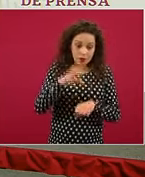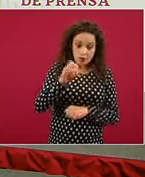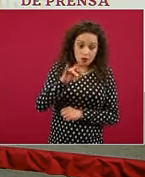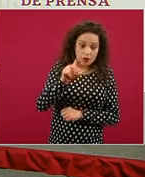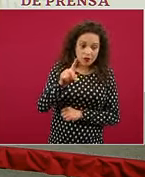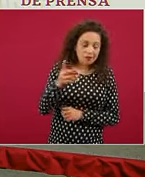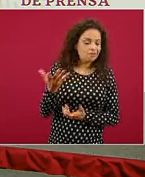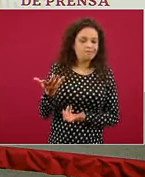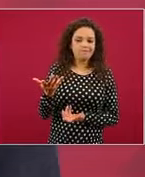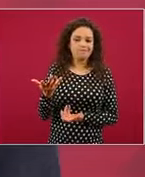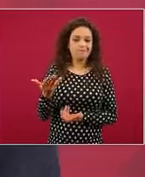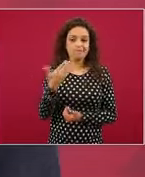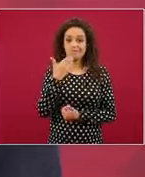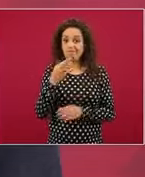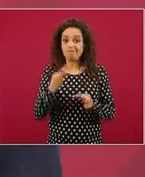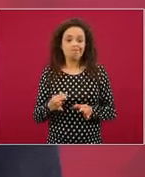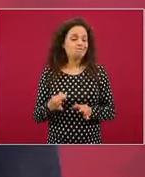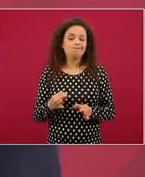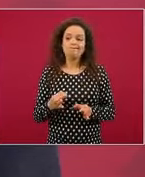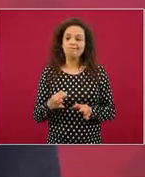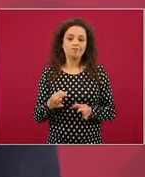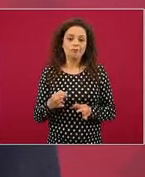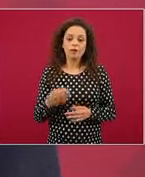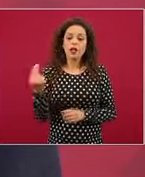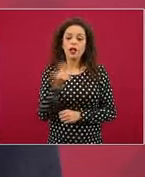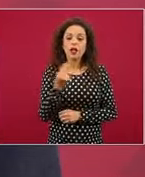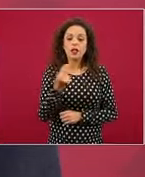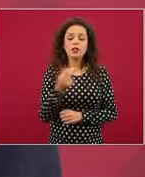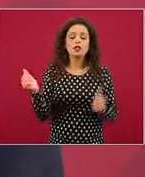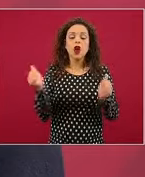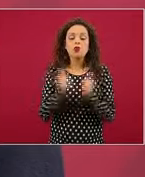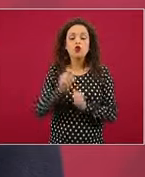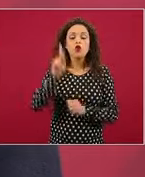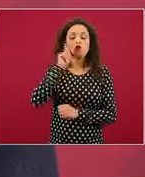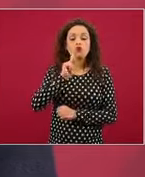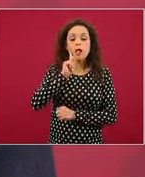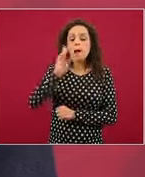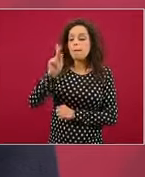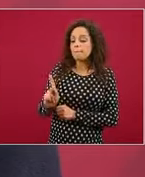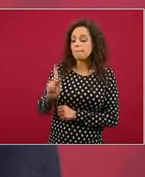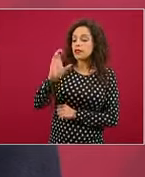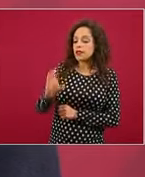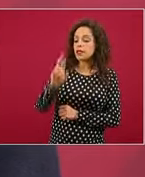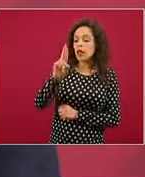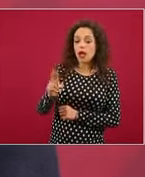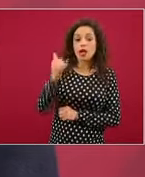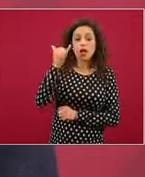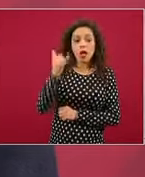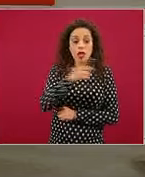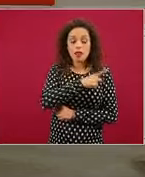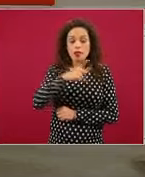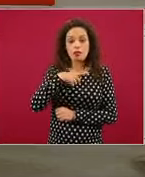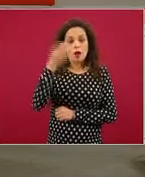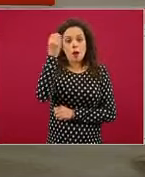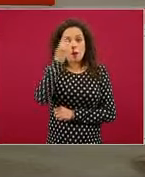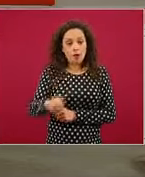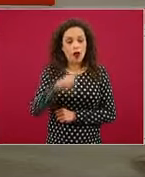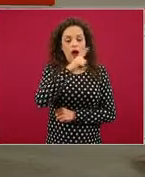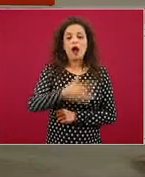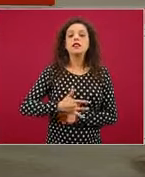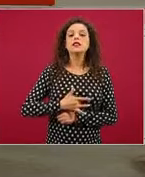aplica. Tiene que haber sido confirmado por PCR y tiene que haber sido sintomático. Ese es otro punto importante,